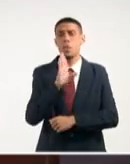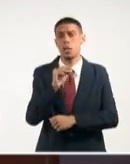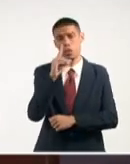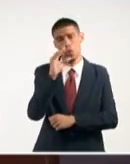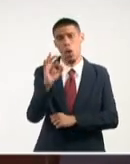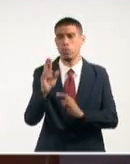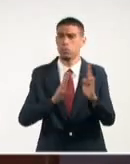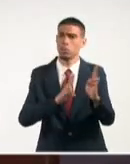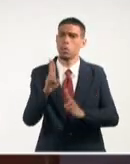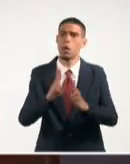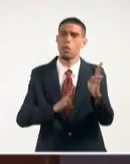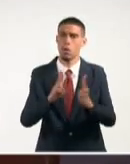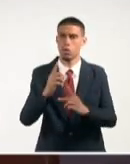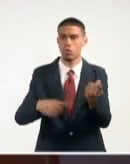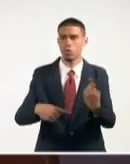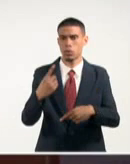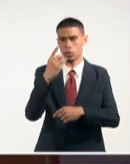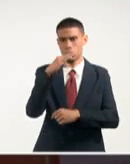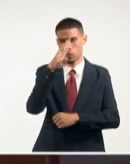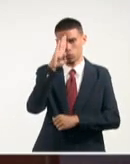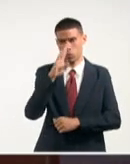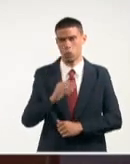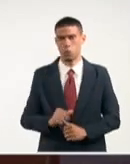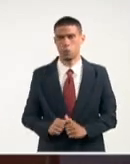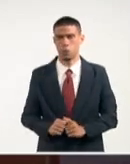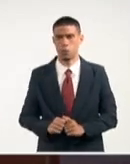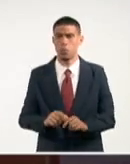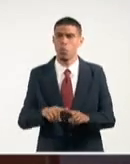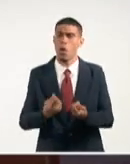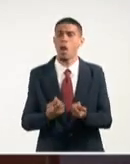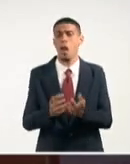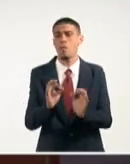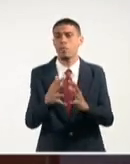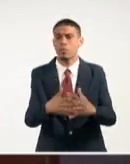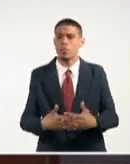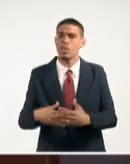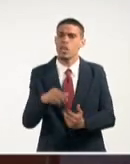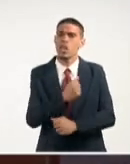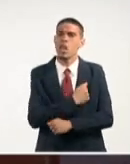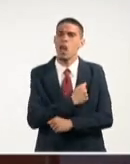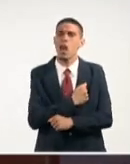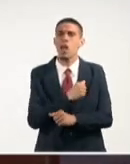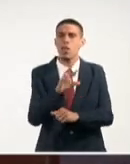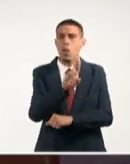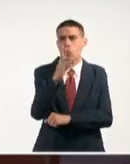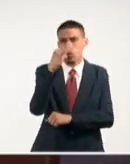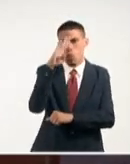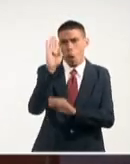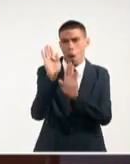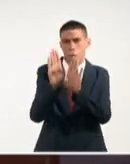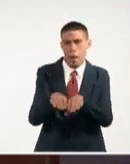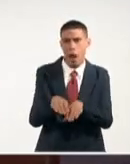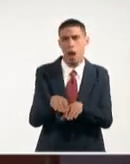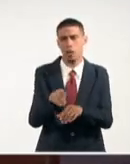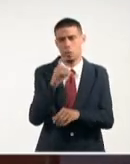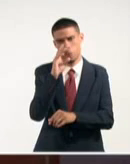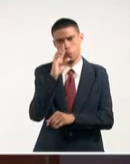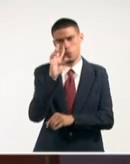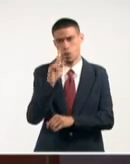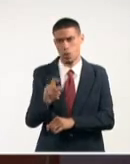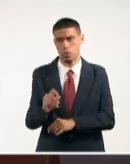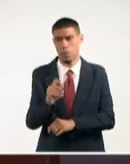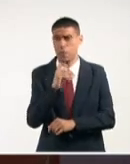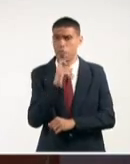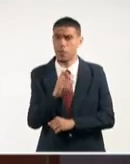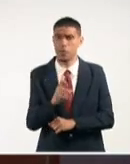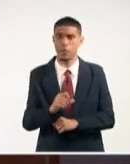su intento fallido por destruir nuestra revolución y borrar su inspirador